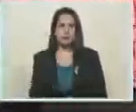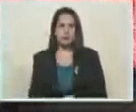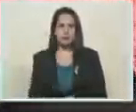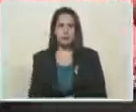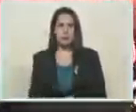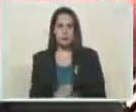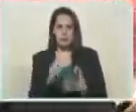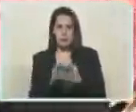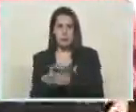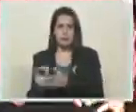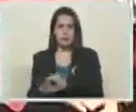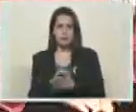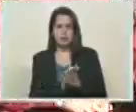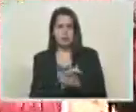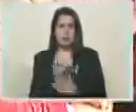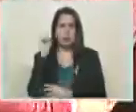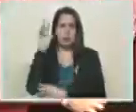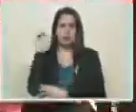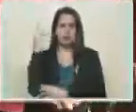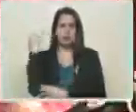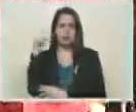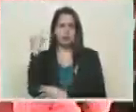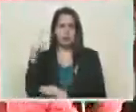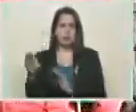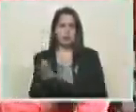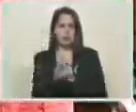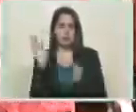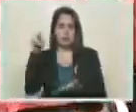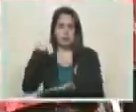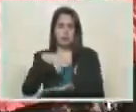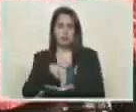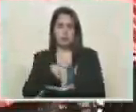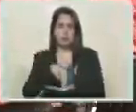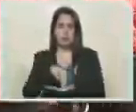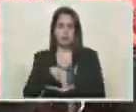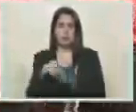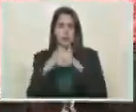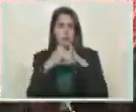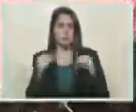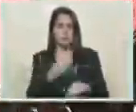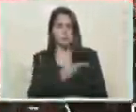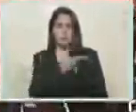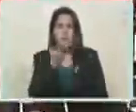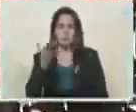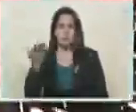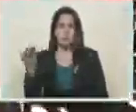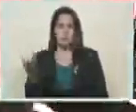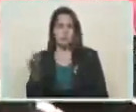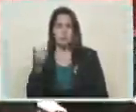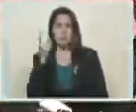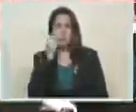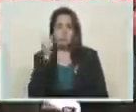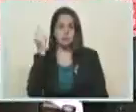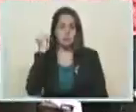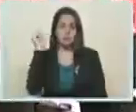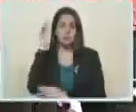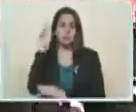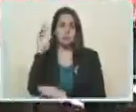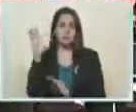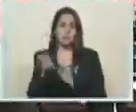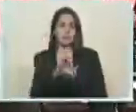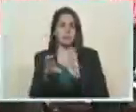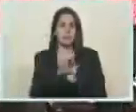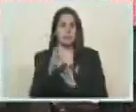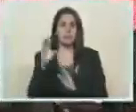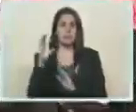Compañeros constituyentes, pónganse de pie, por favor. Las constituyentes y los constituyentes del Estado de